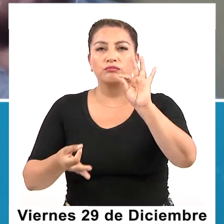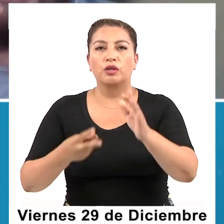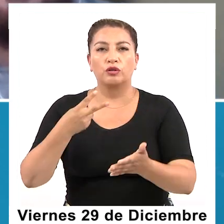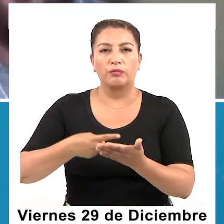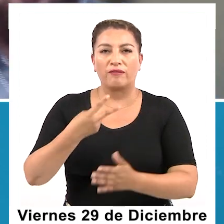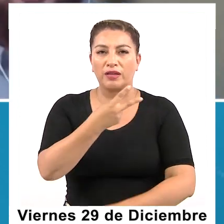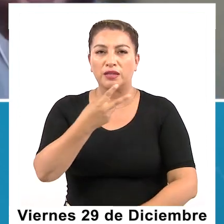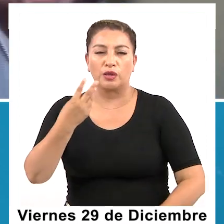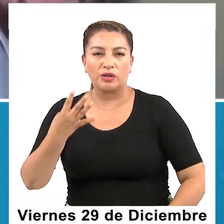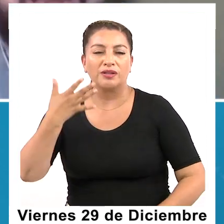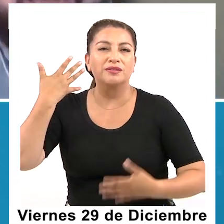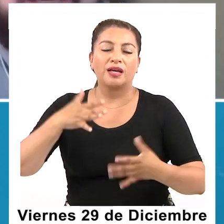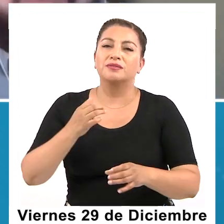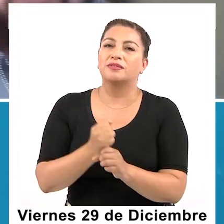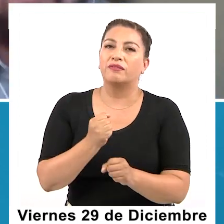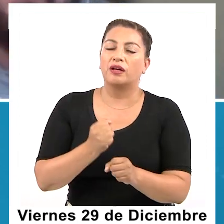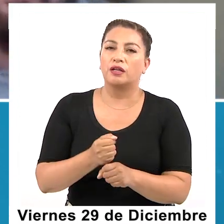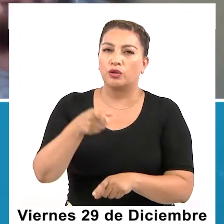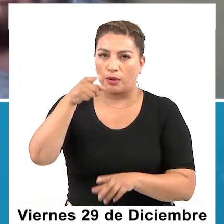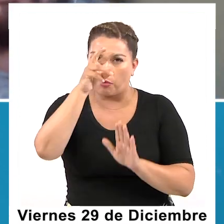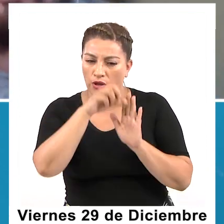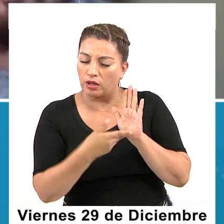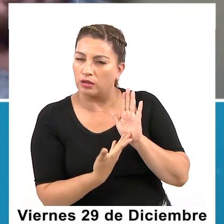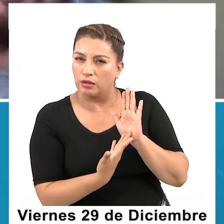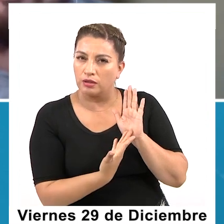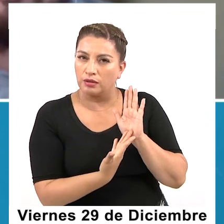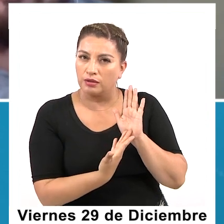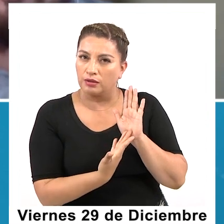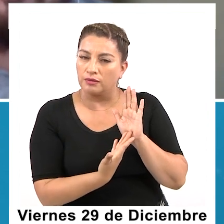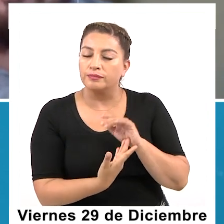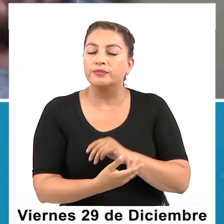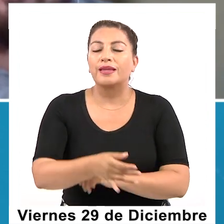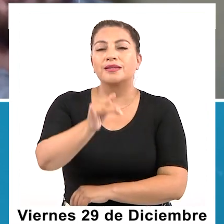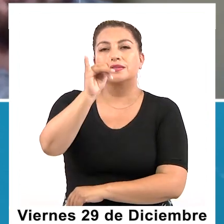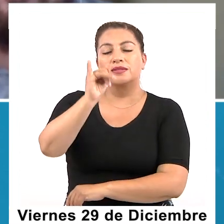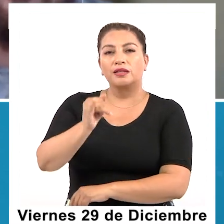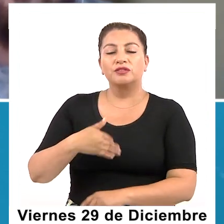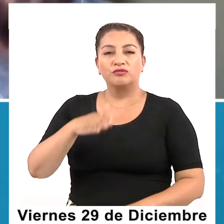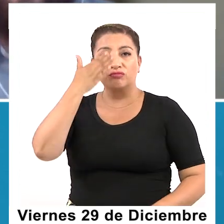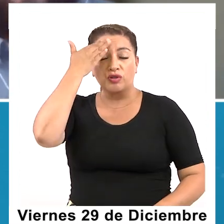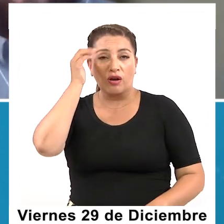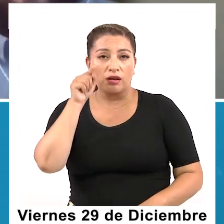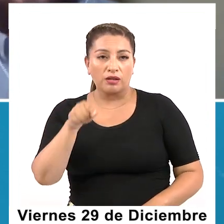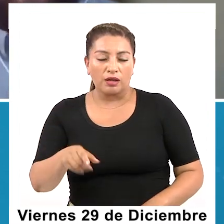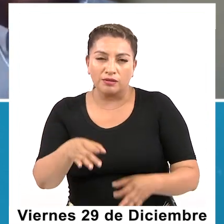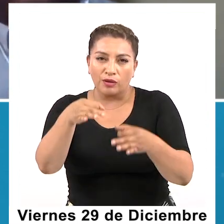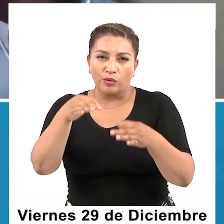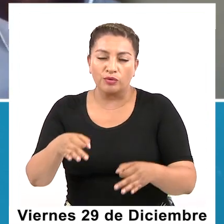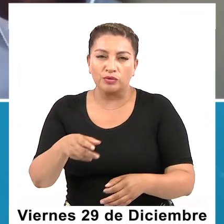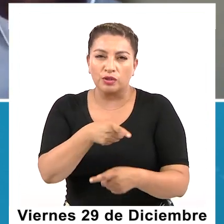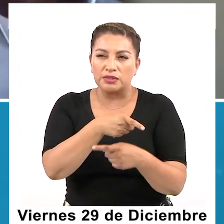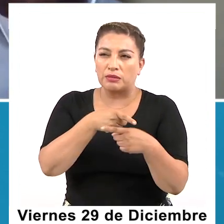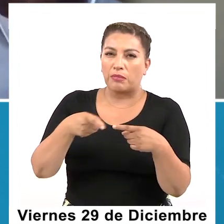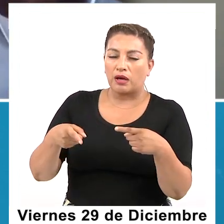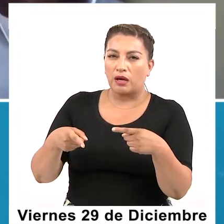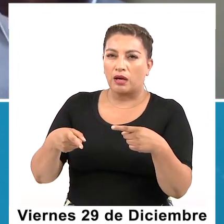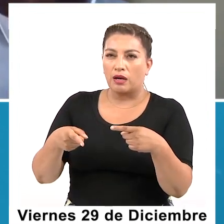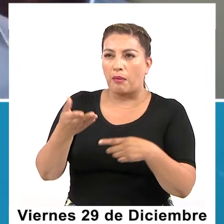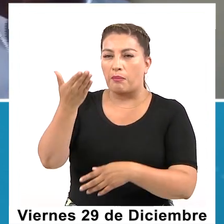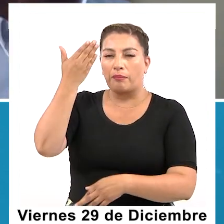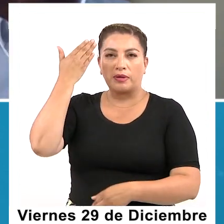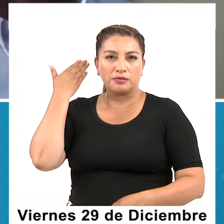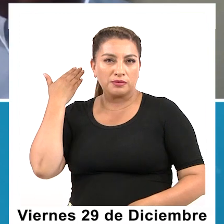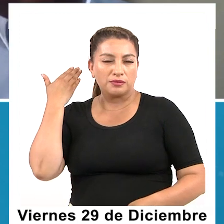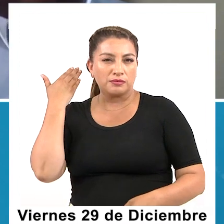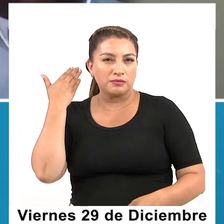se estaría trabajando en él. Sí, sí, yo creo que precisamente la semana pasada